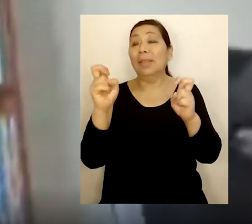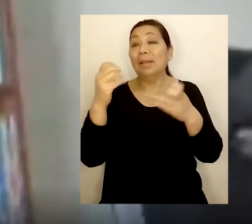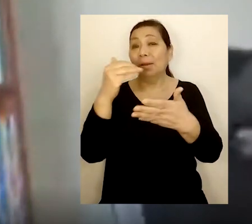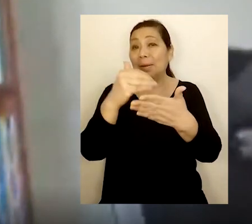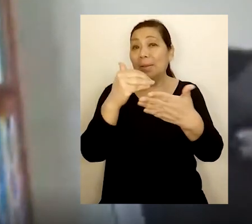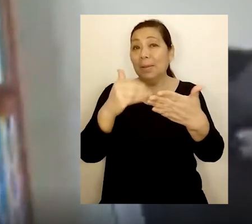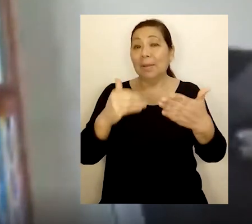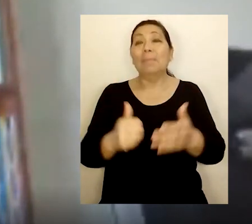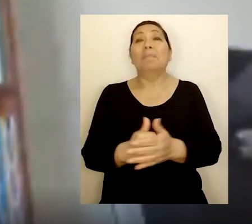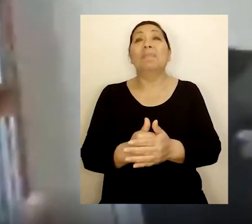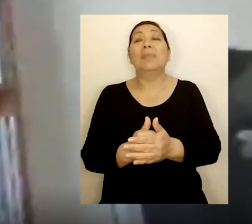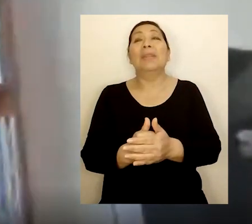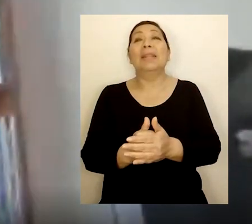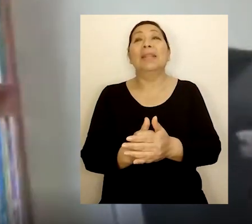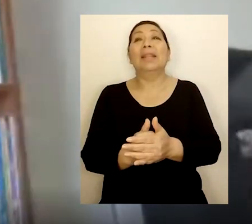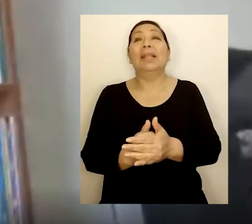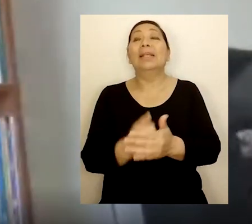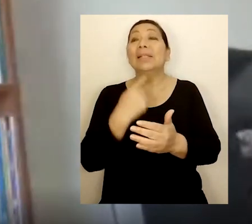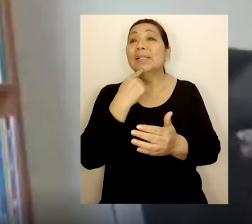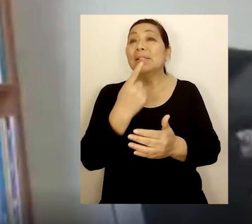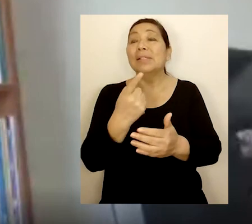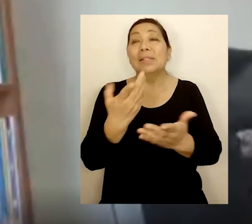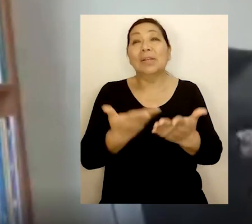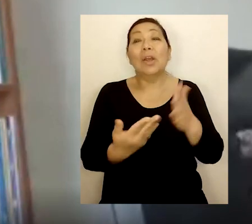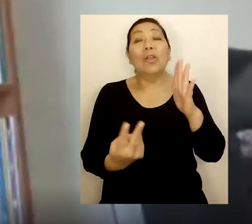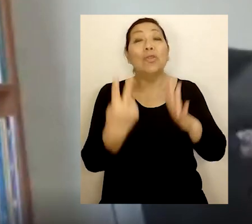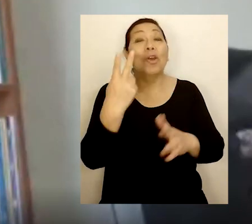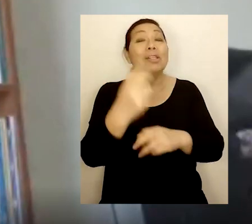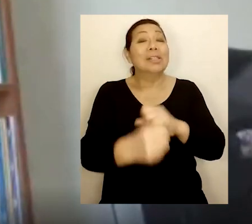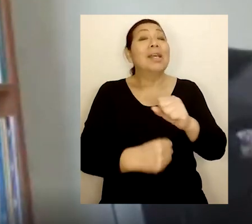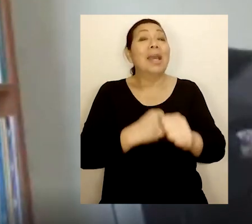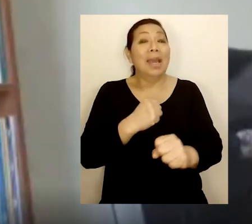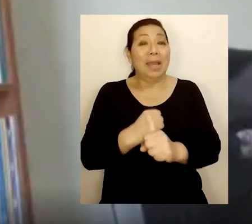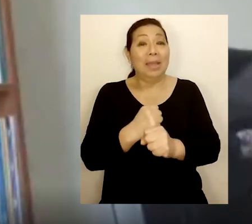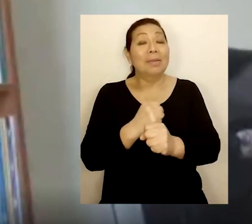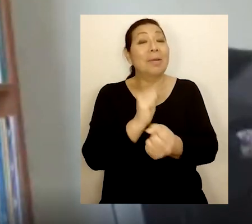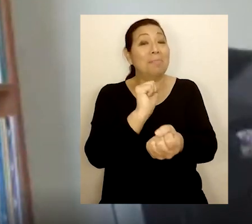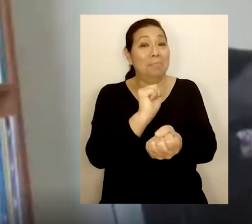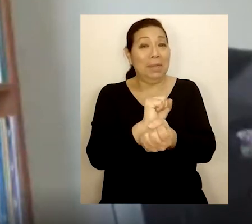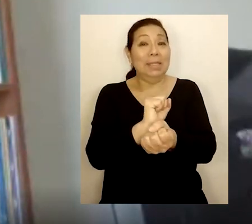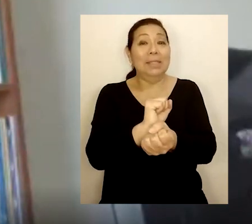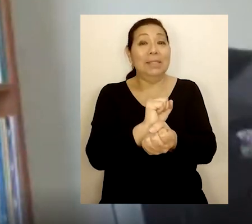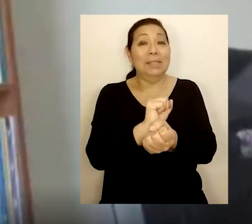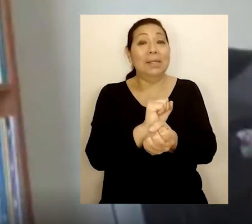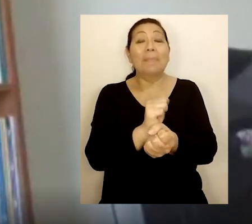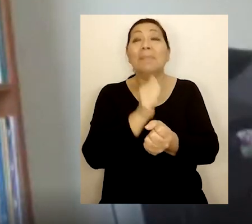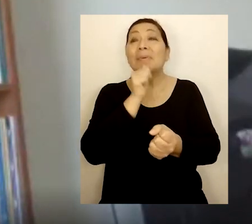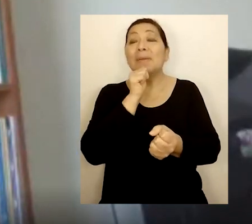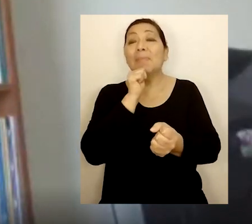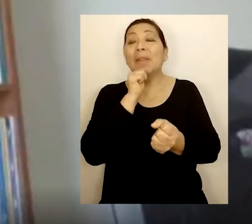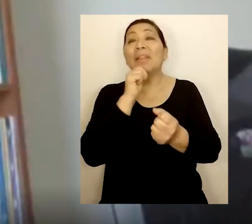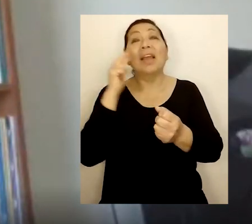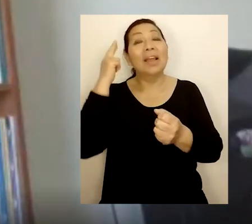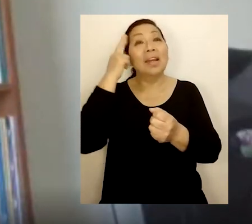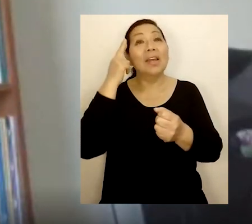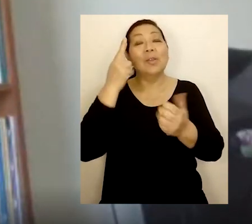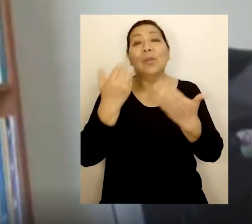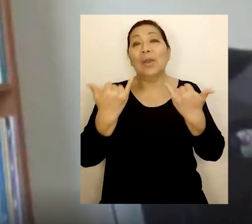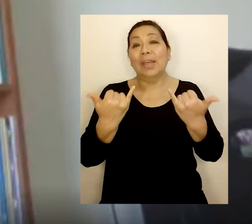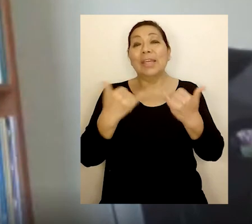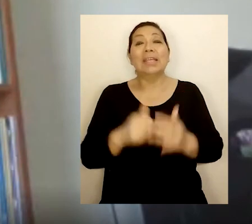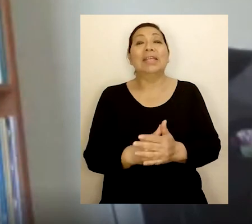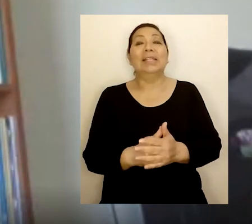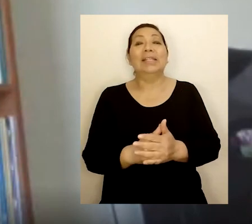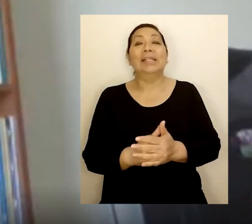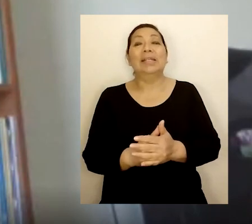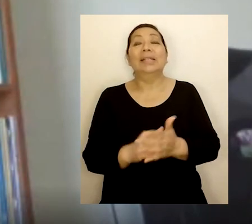acción penal requirió una pena de 12 años de prisión de pena privativa. Es razón de que en este